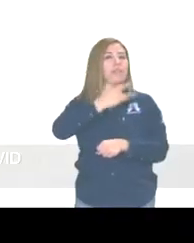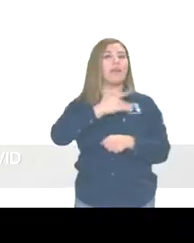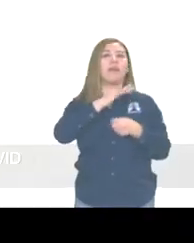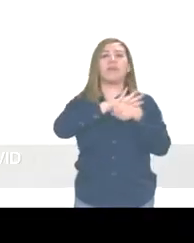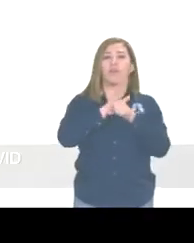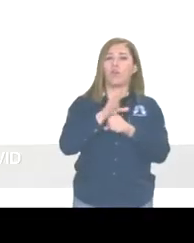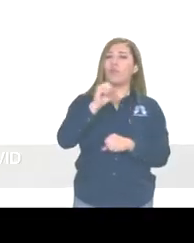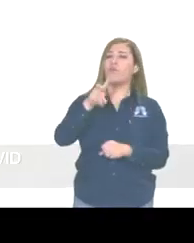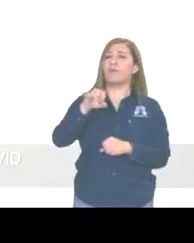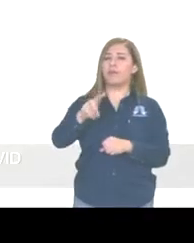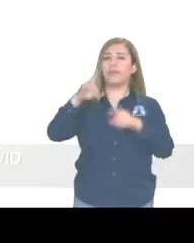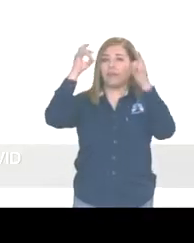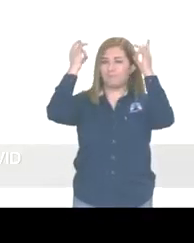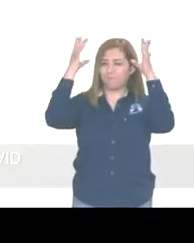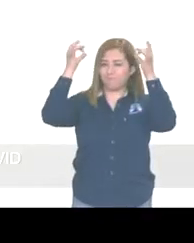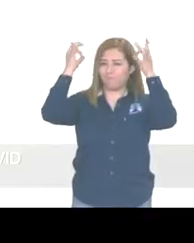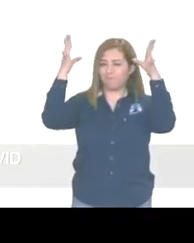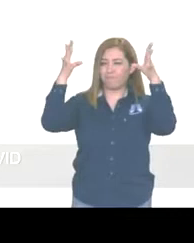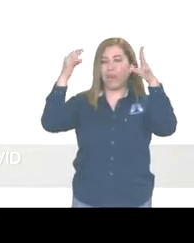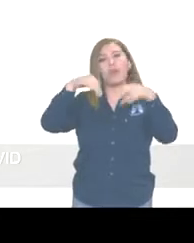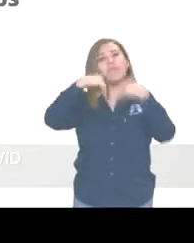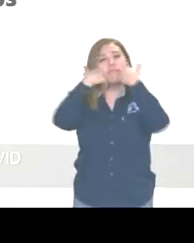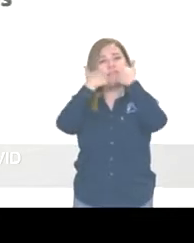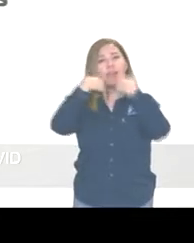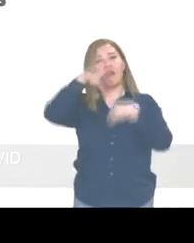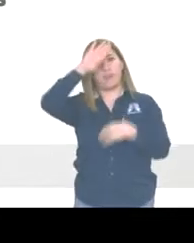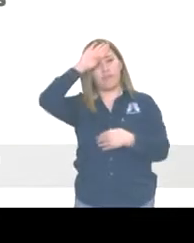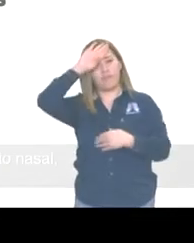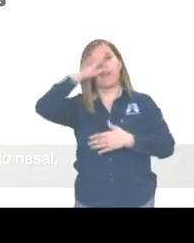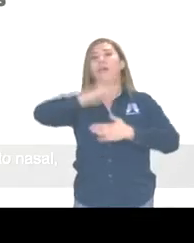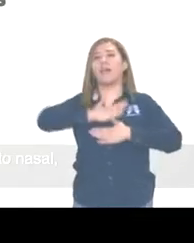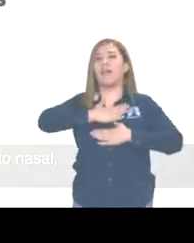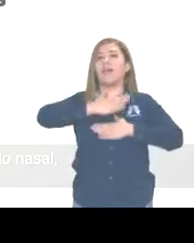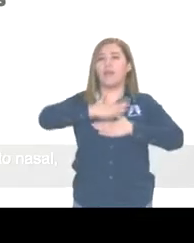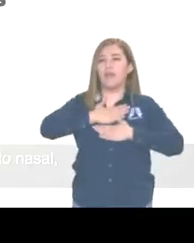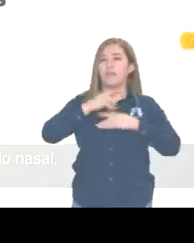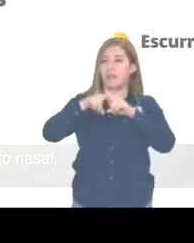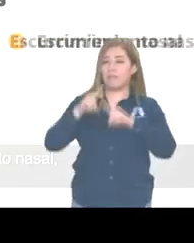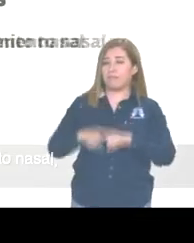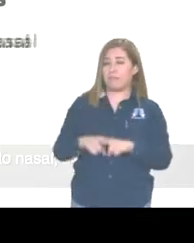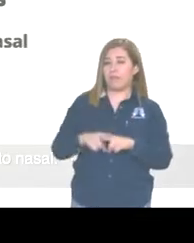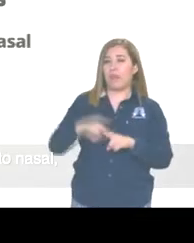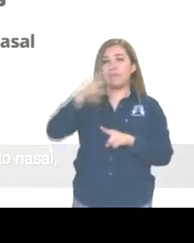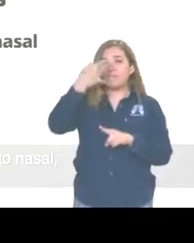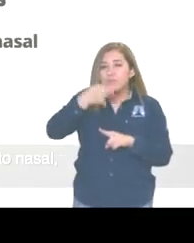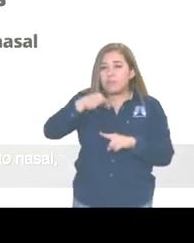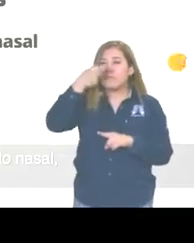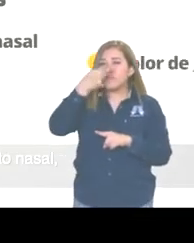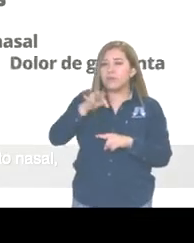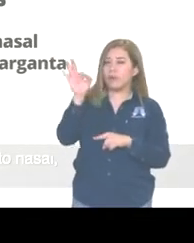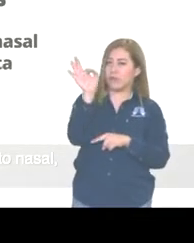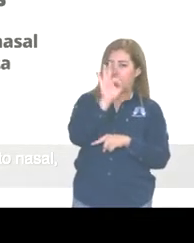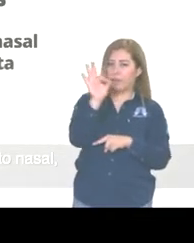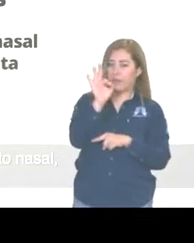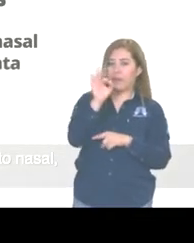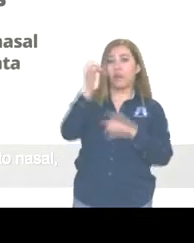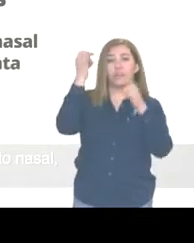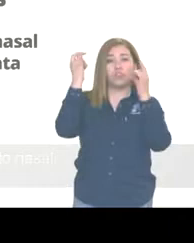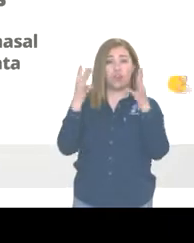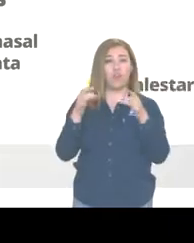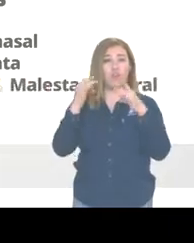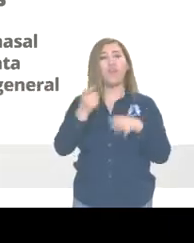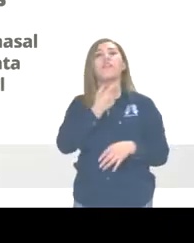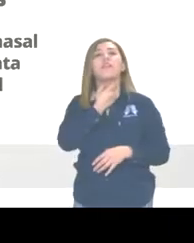es dolor de cabeza, fiebre y tos, que puede estar acompañada de escurrimiento nasal, dolor en la